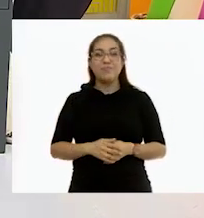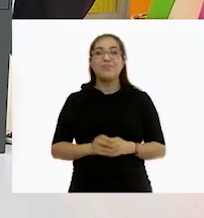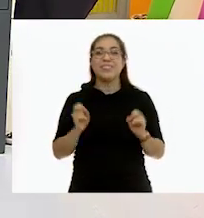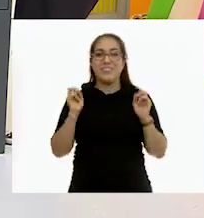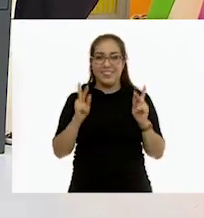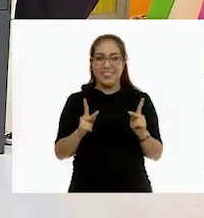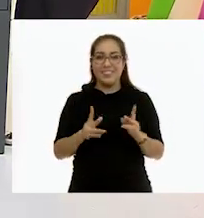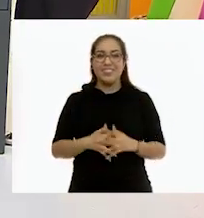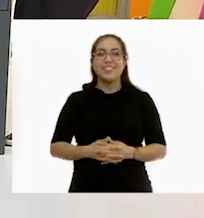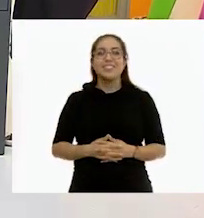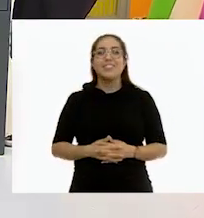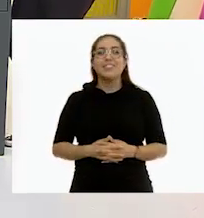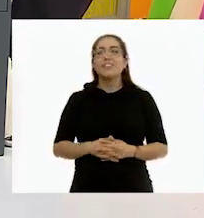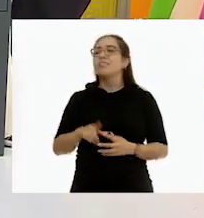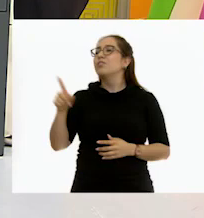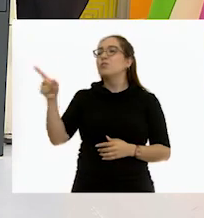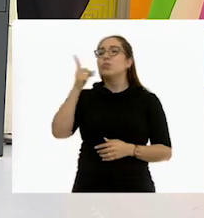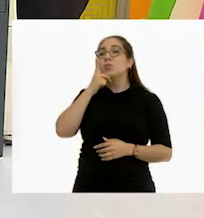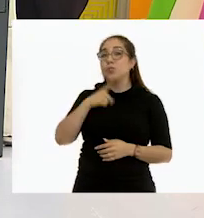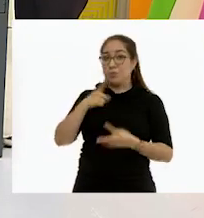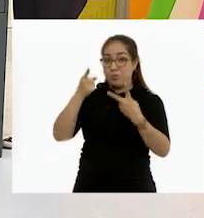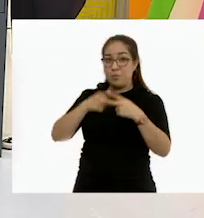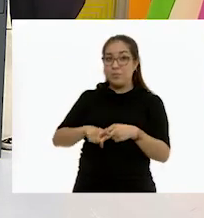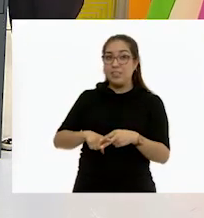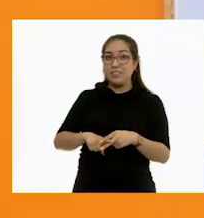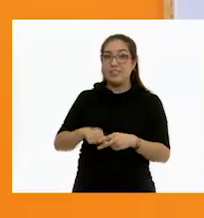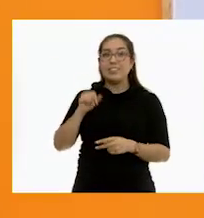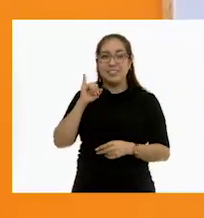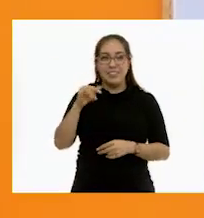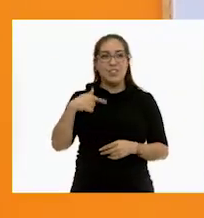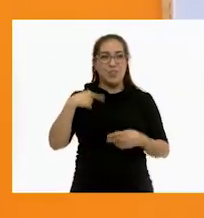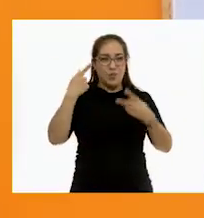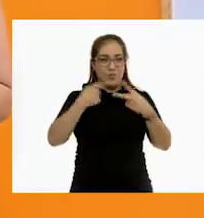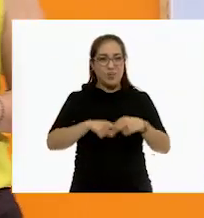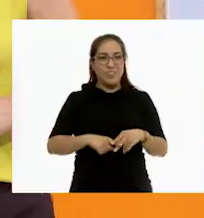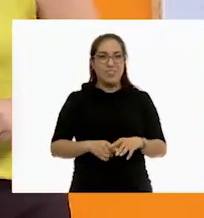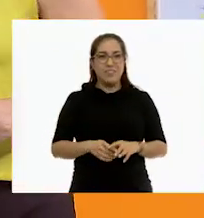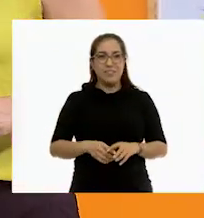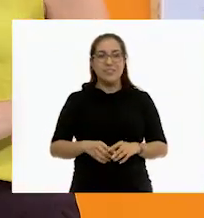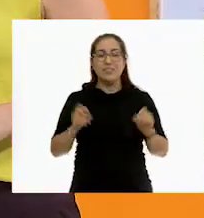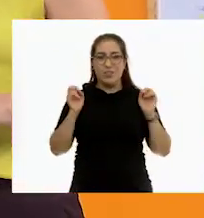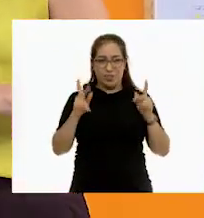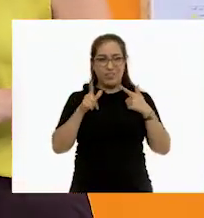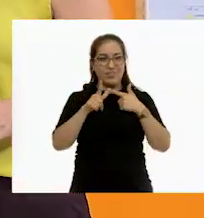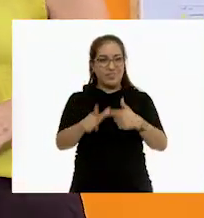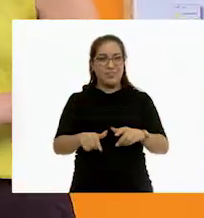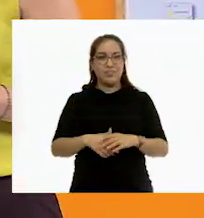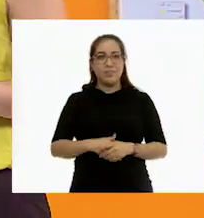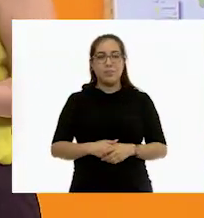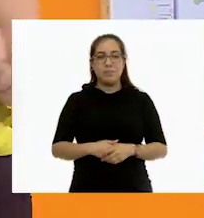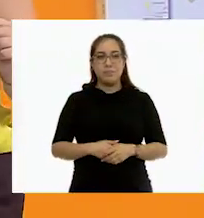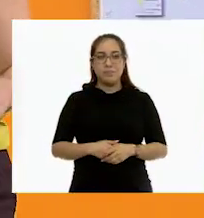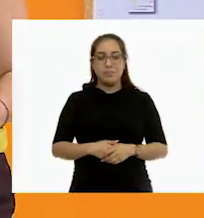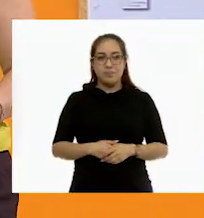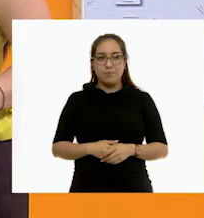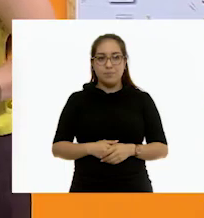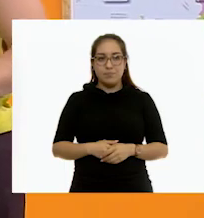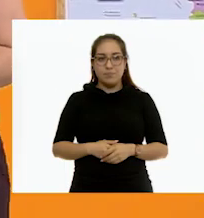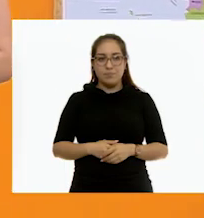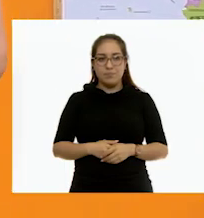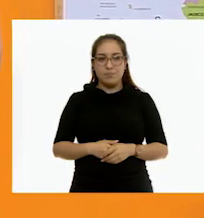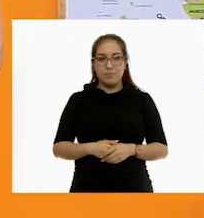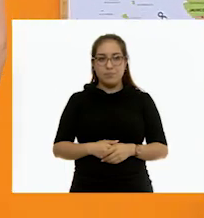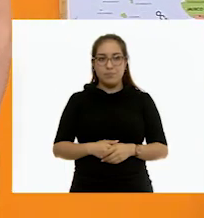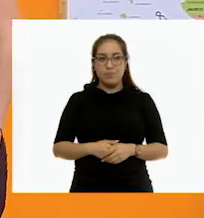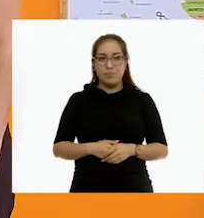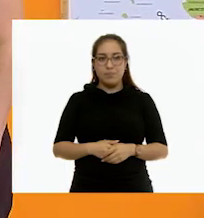Ok, Ale. Tú dices, ¿empiezas? Sí, yo empiezo, yo okay, empiezo. Ok, y continuamos aquí, listas. Va, pues nos ponemos